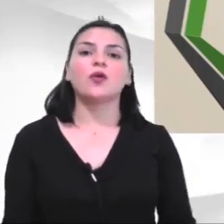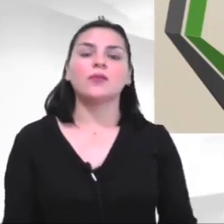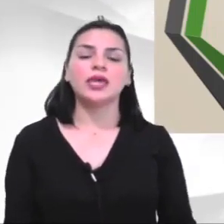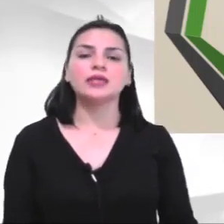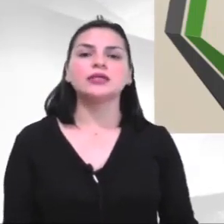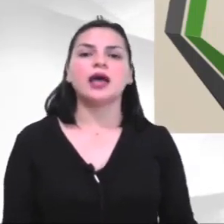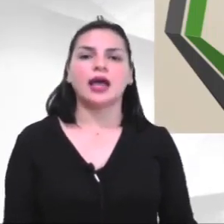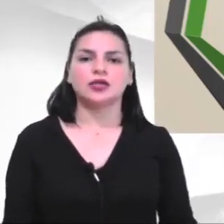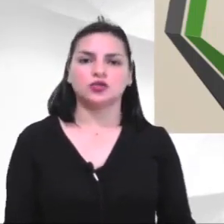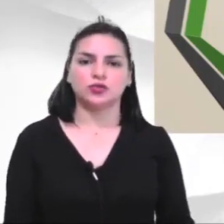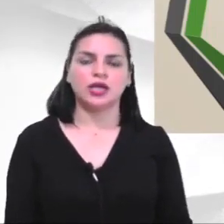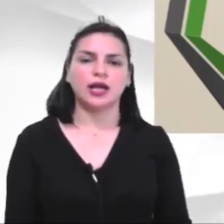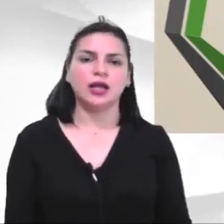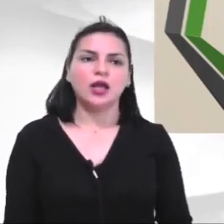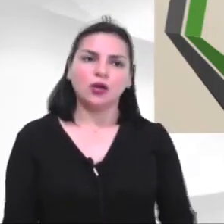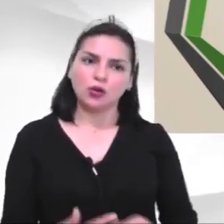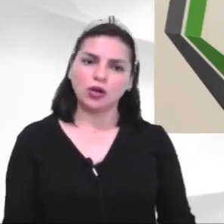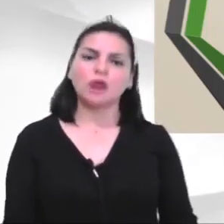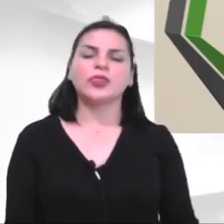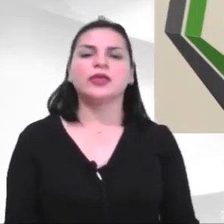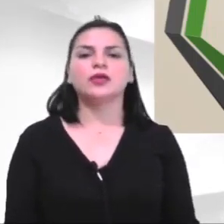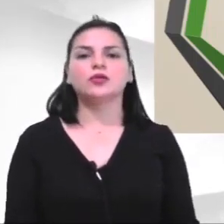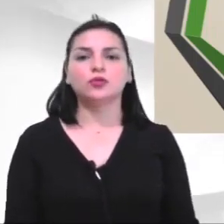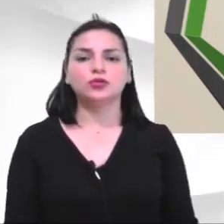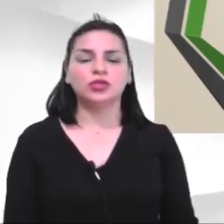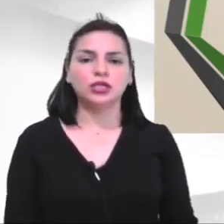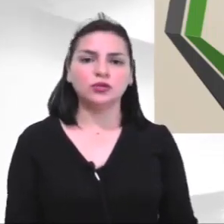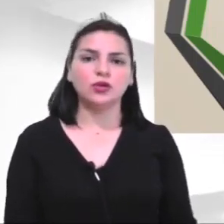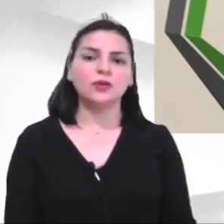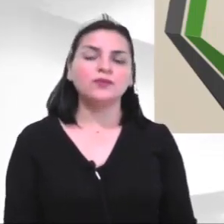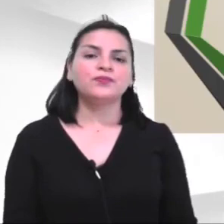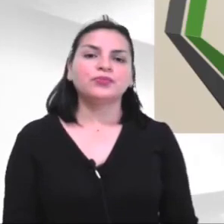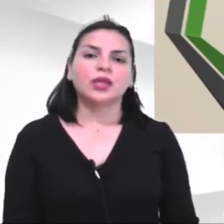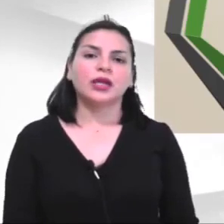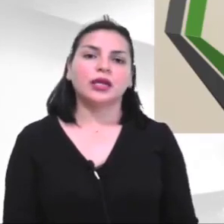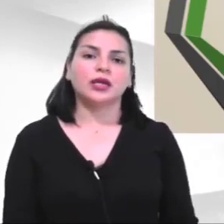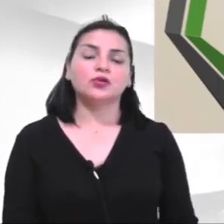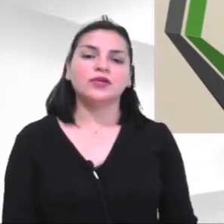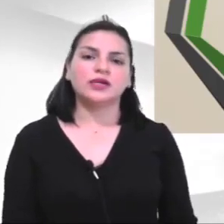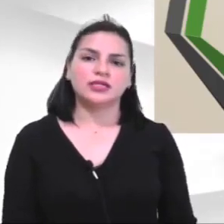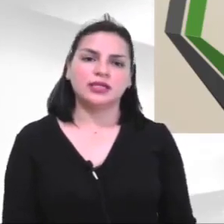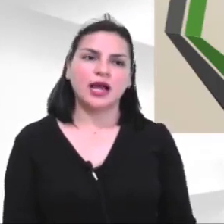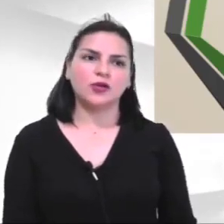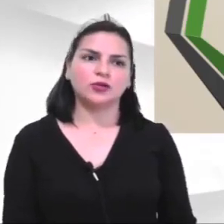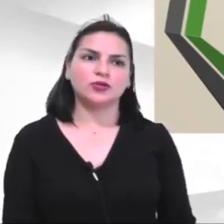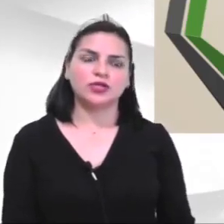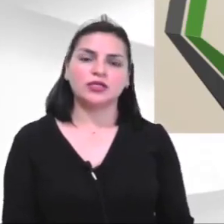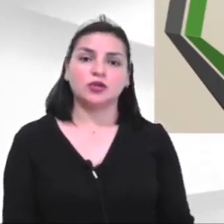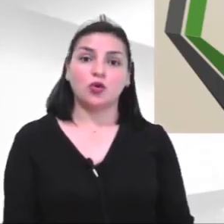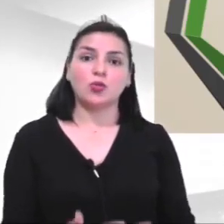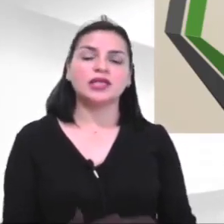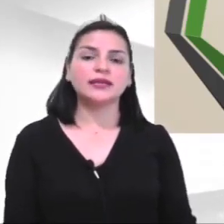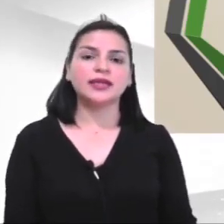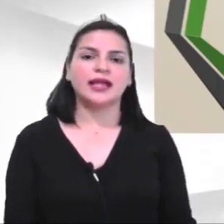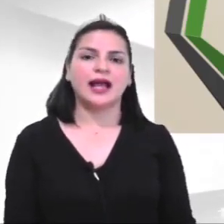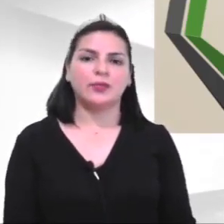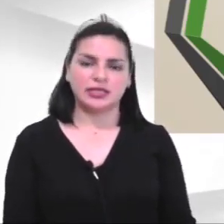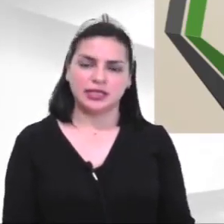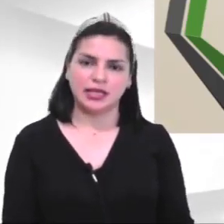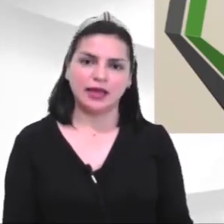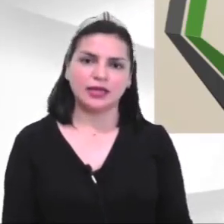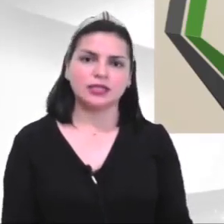persona comienza a estudiar, logra obtener un título universitario. Entonces, como él ya